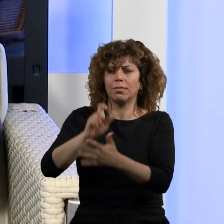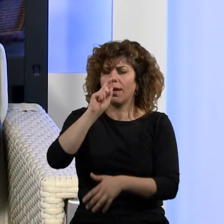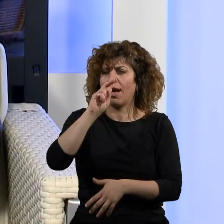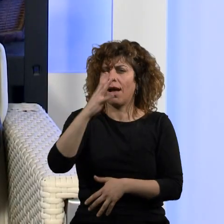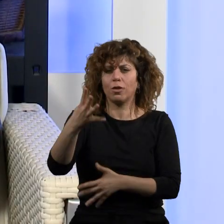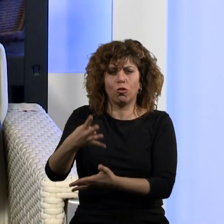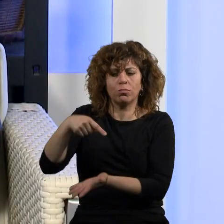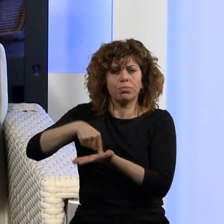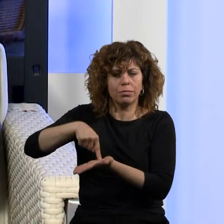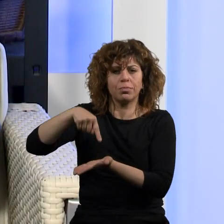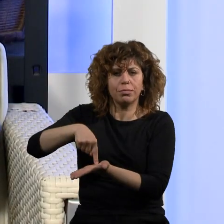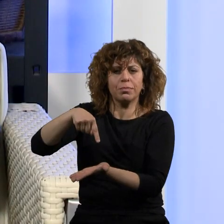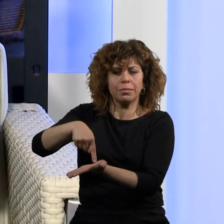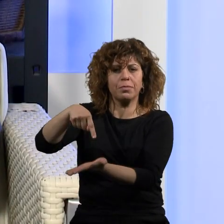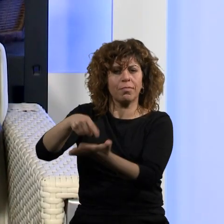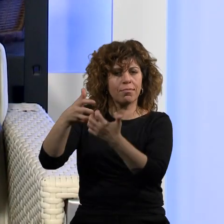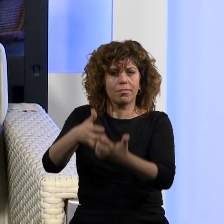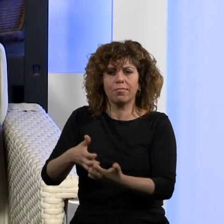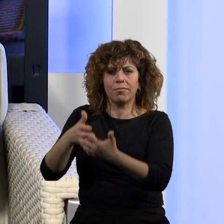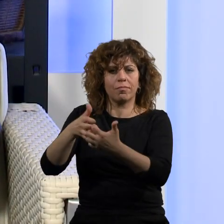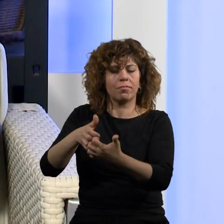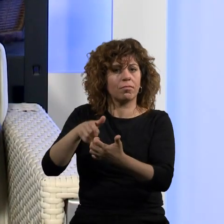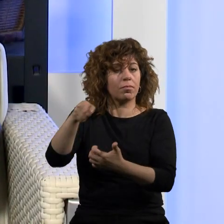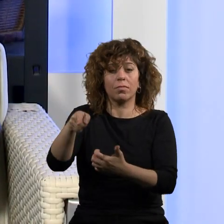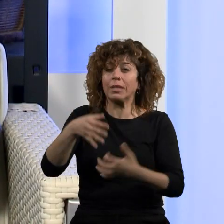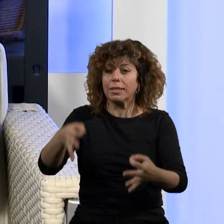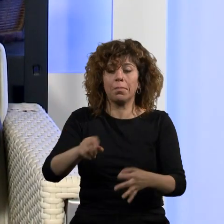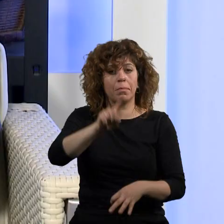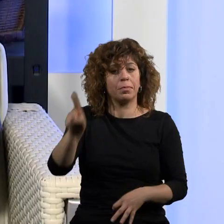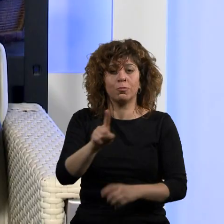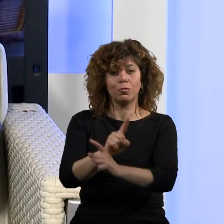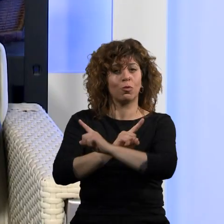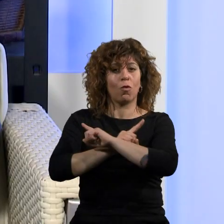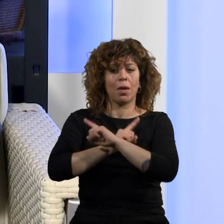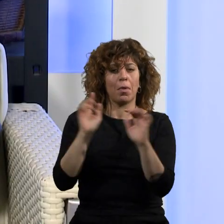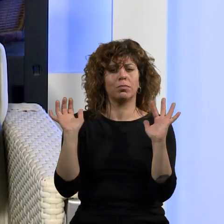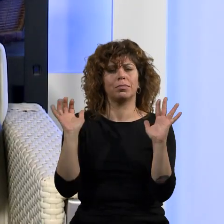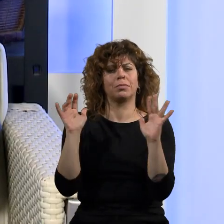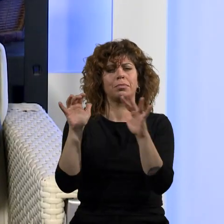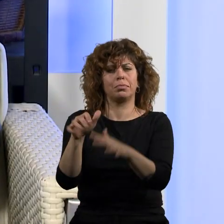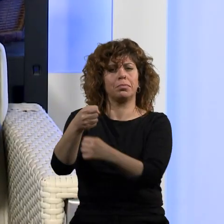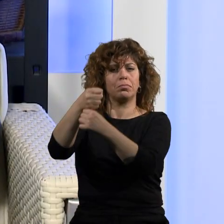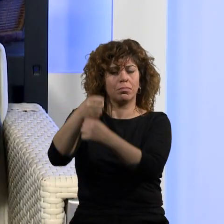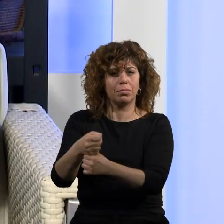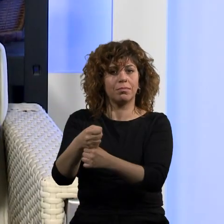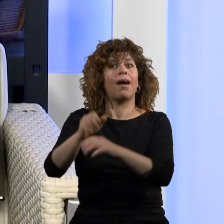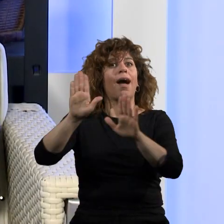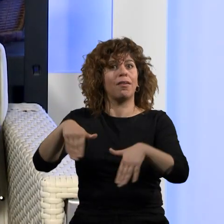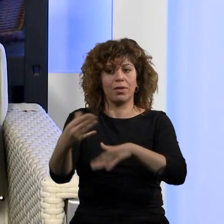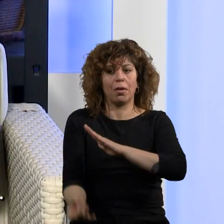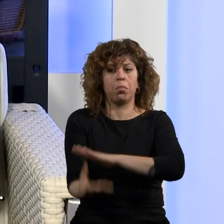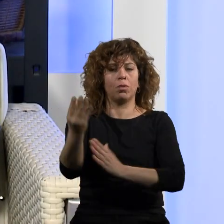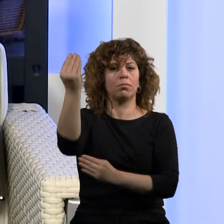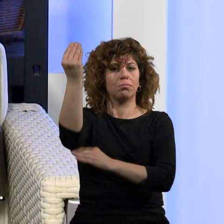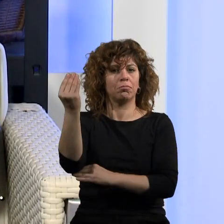han estado ahí, simplemente estando ahí, ¿no? Cada 1 de noviembre, pues han conseguido que se erija un memorial